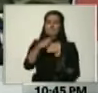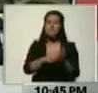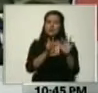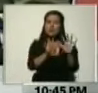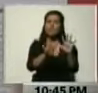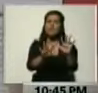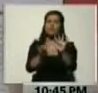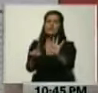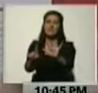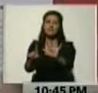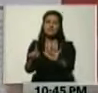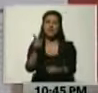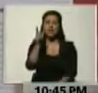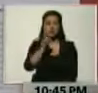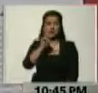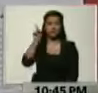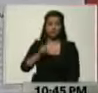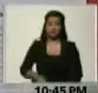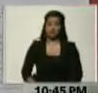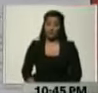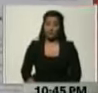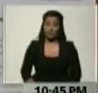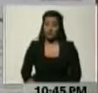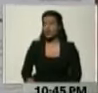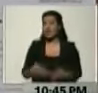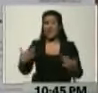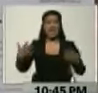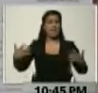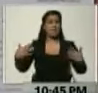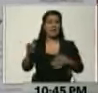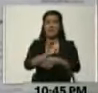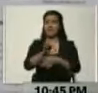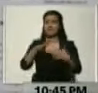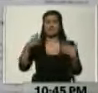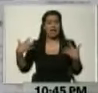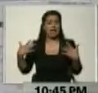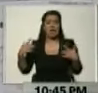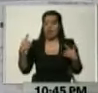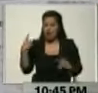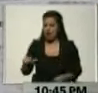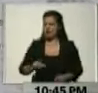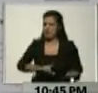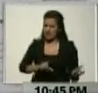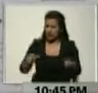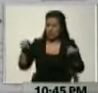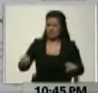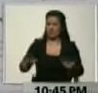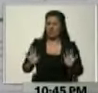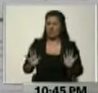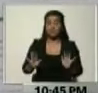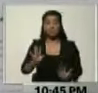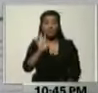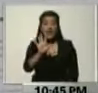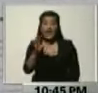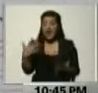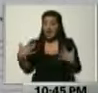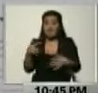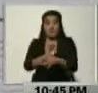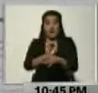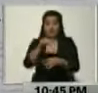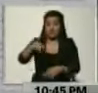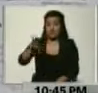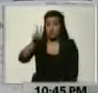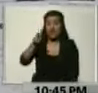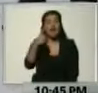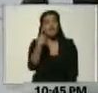96, julio. El estado de emergencia nacional ya existe, declaraba Ramos Alú en aquel momento. Asegura que la situación de emergencia nacional amerita un análisis